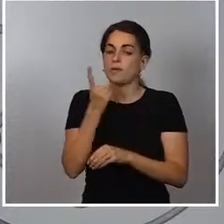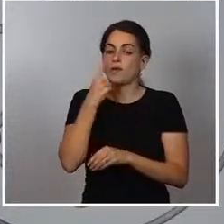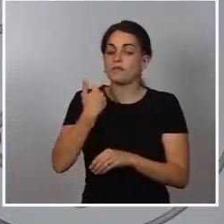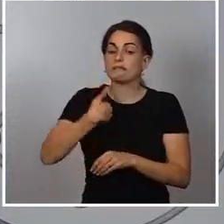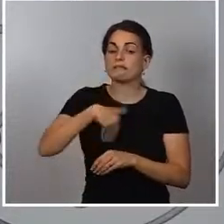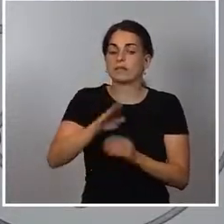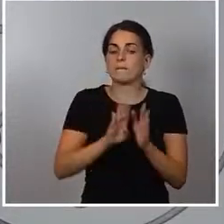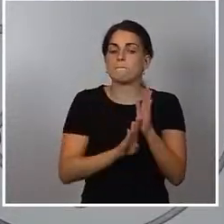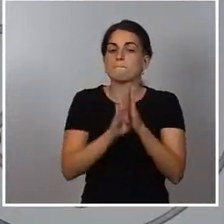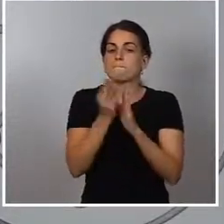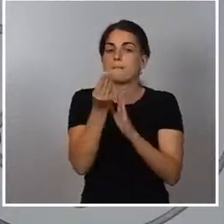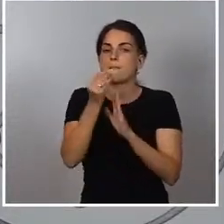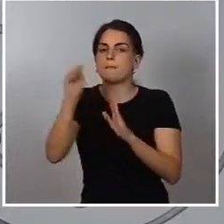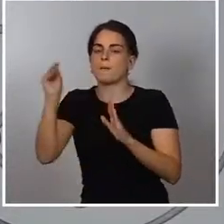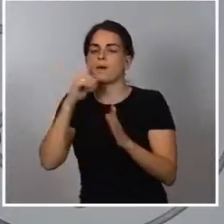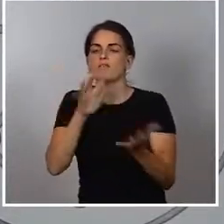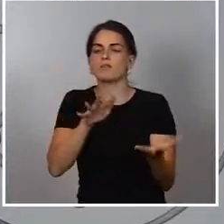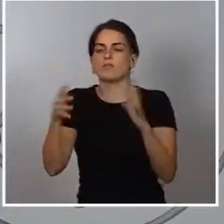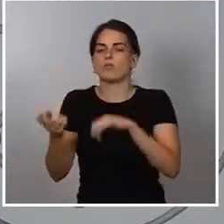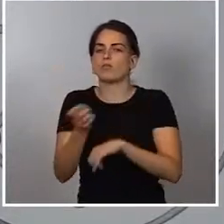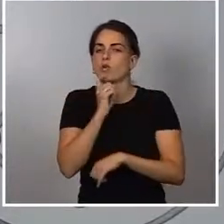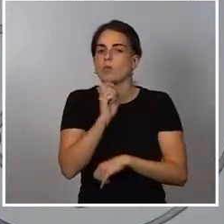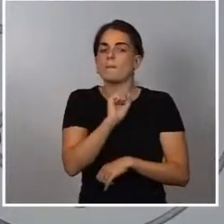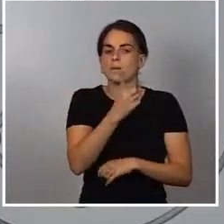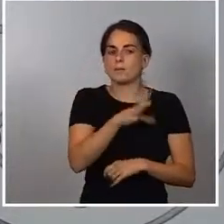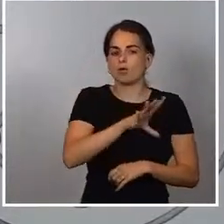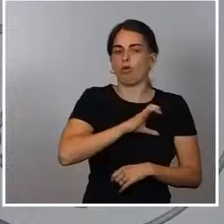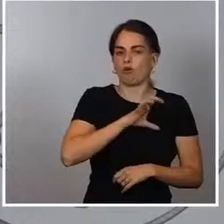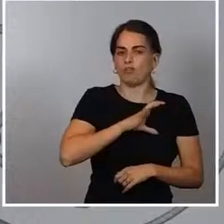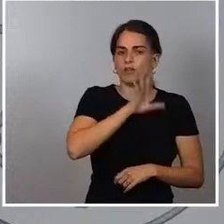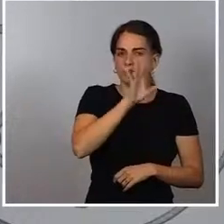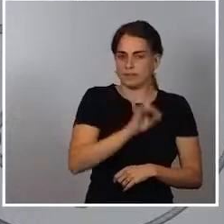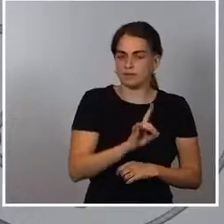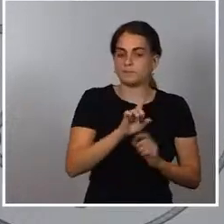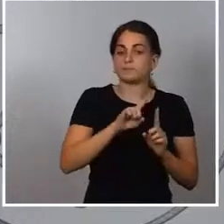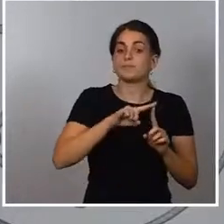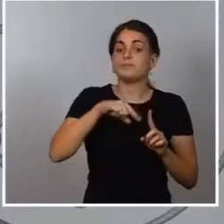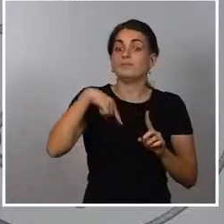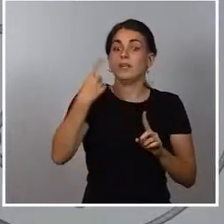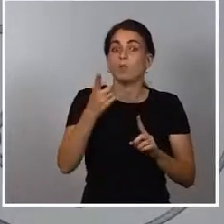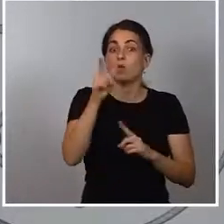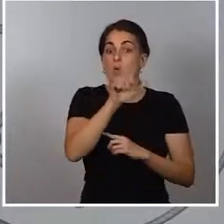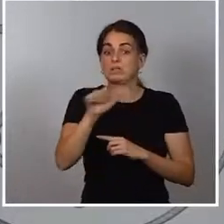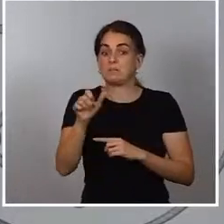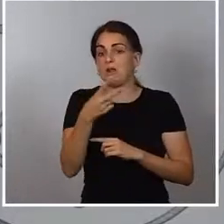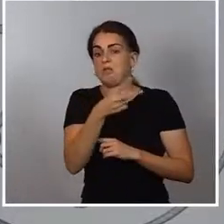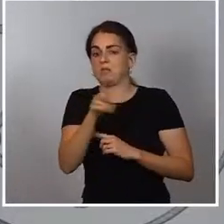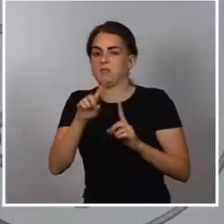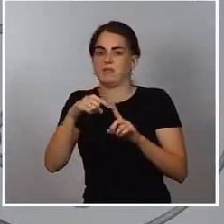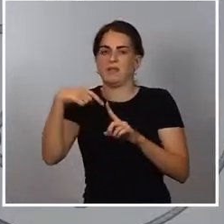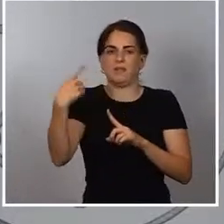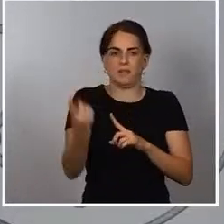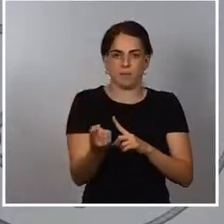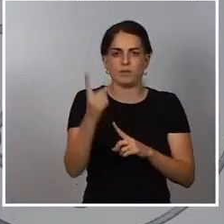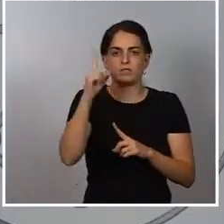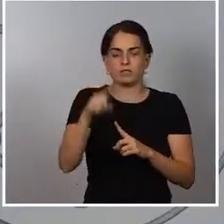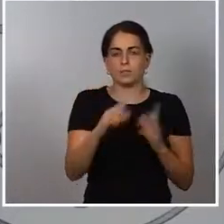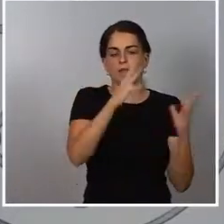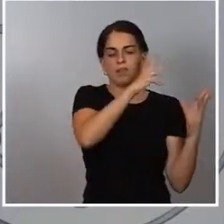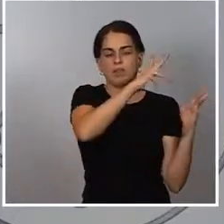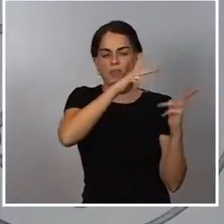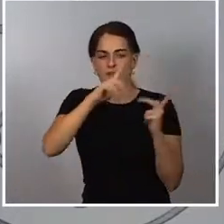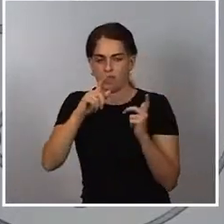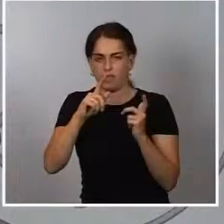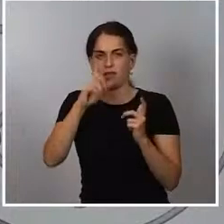contagio porque sabemos que primero son los contagios luego a las semanas las dos semanas viene el incremento en la incidencia acumulada luego la